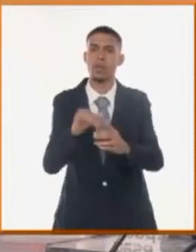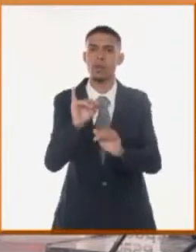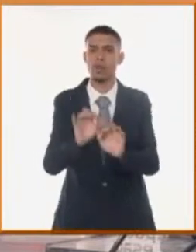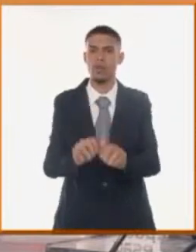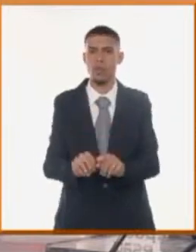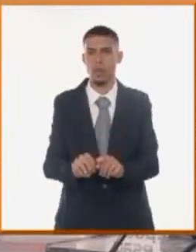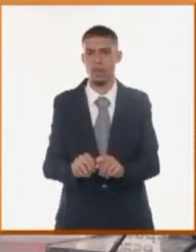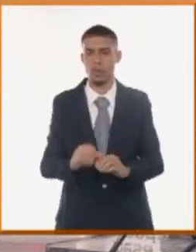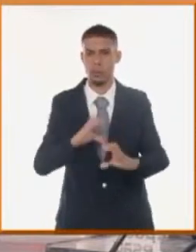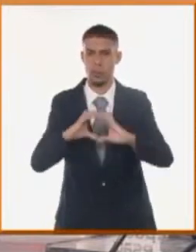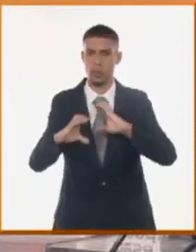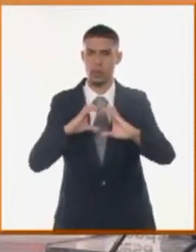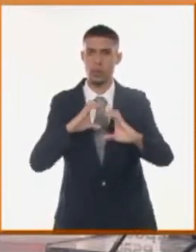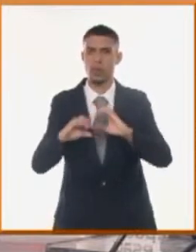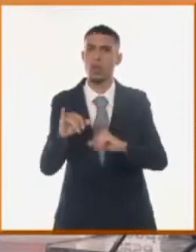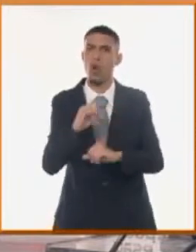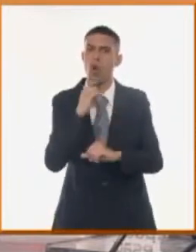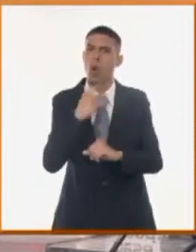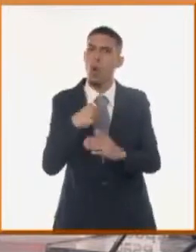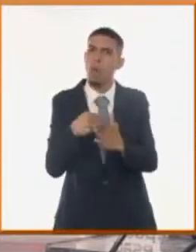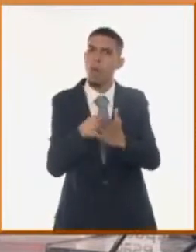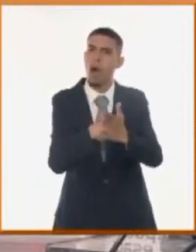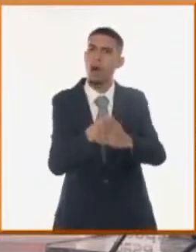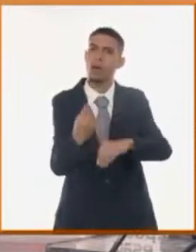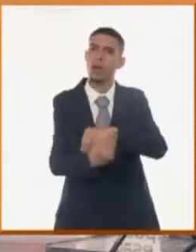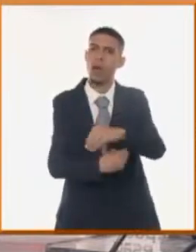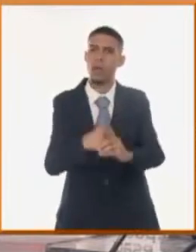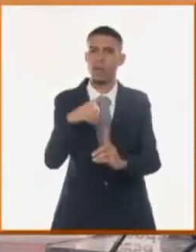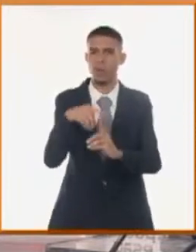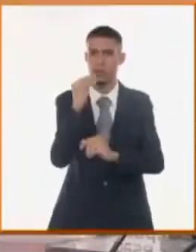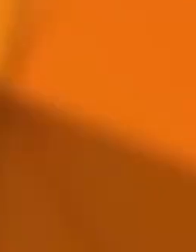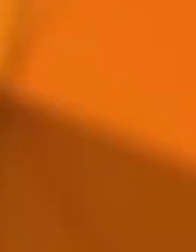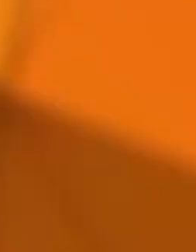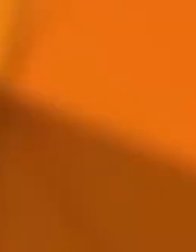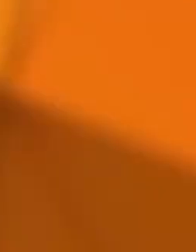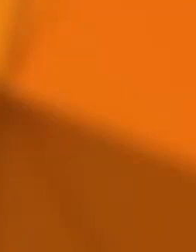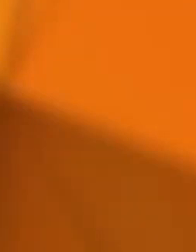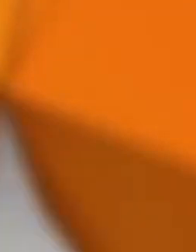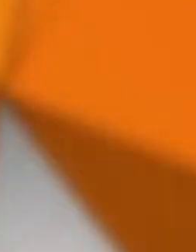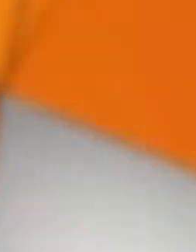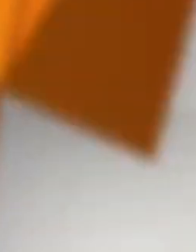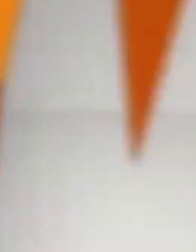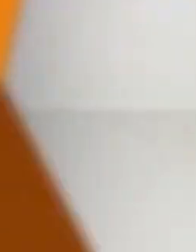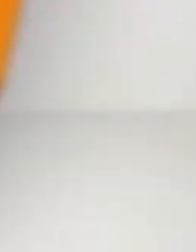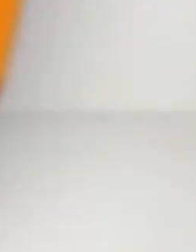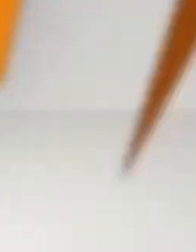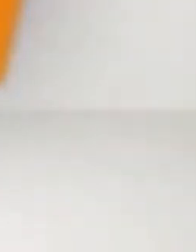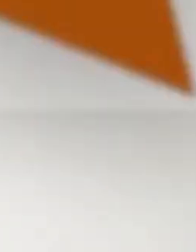Informática y las Comunicaciones y su impacto en la transformación digital del país.